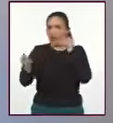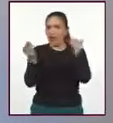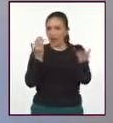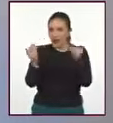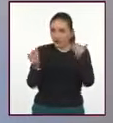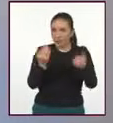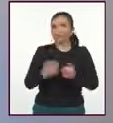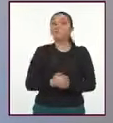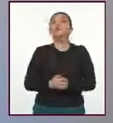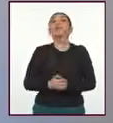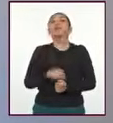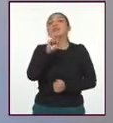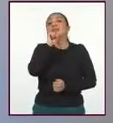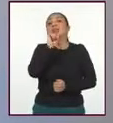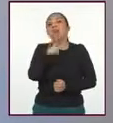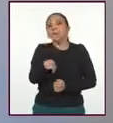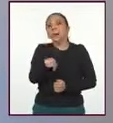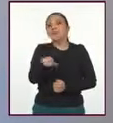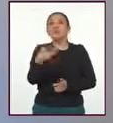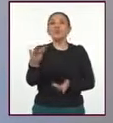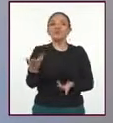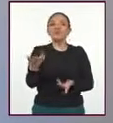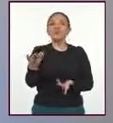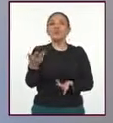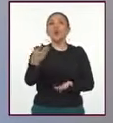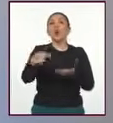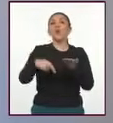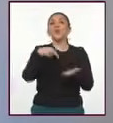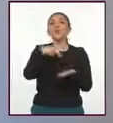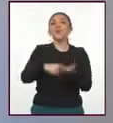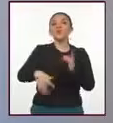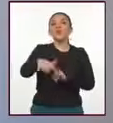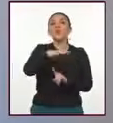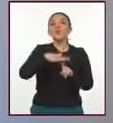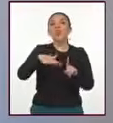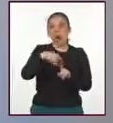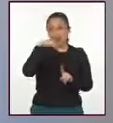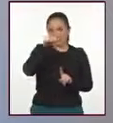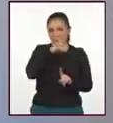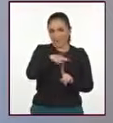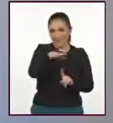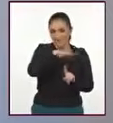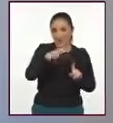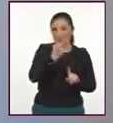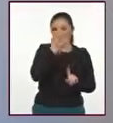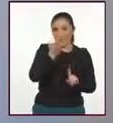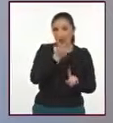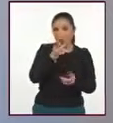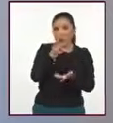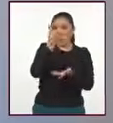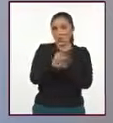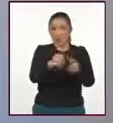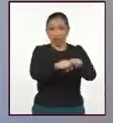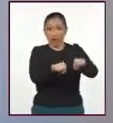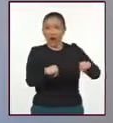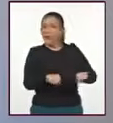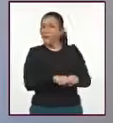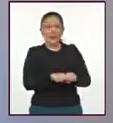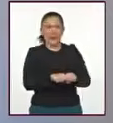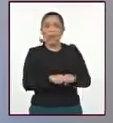y también agregaría en el espacio dentro del contexto escolar, no únicamente en el salón de clases,